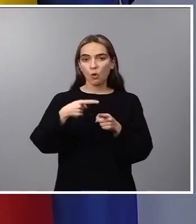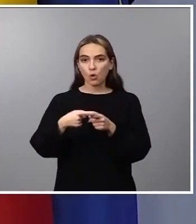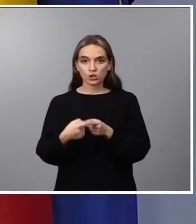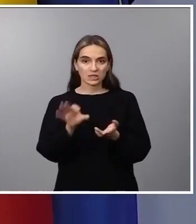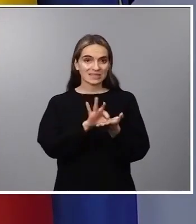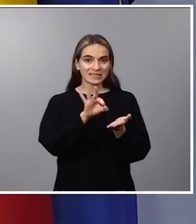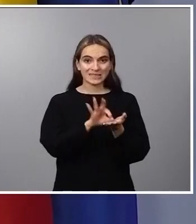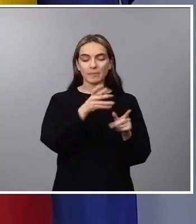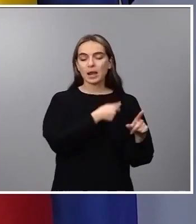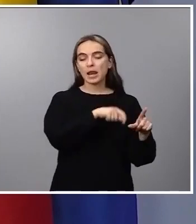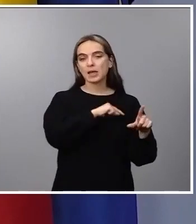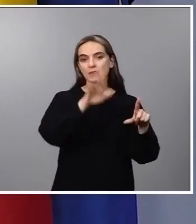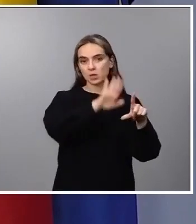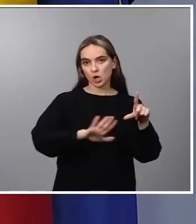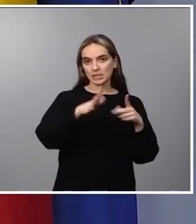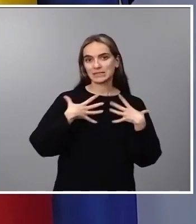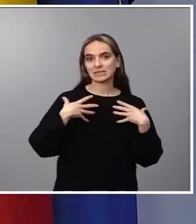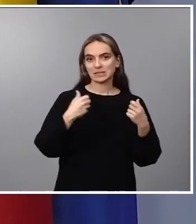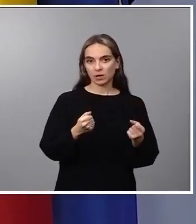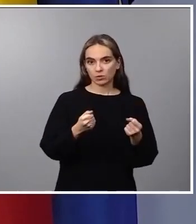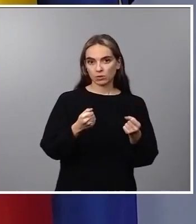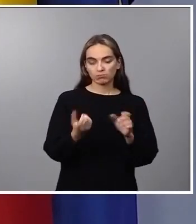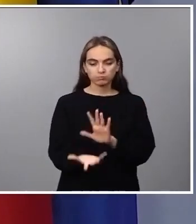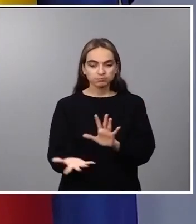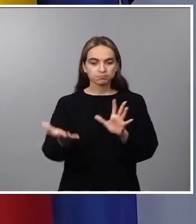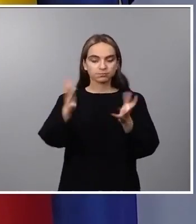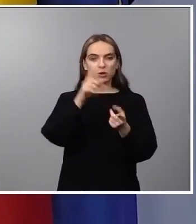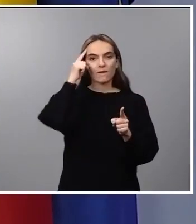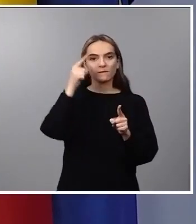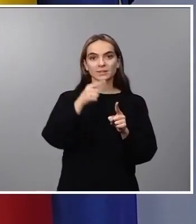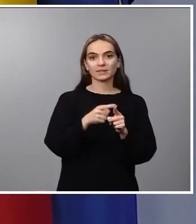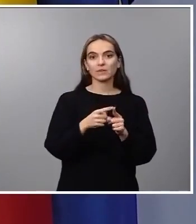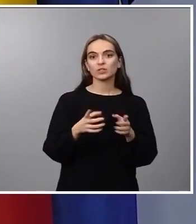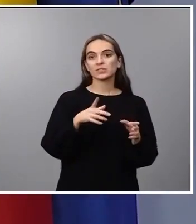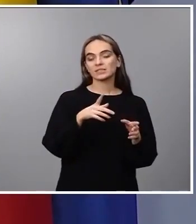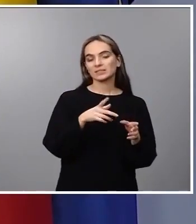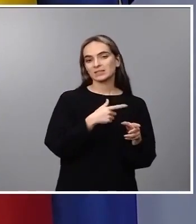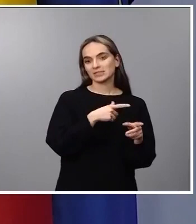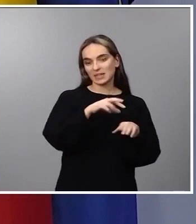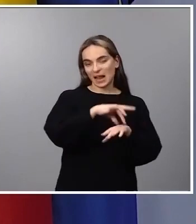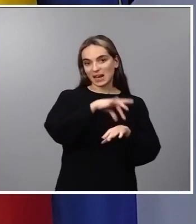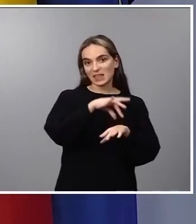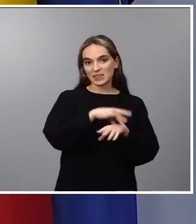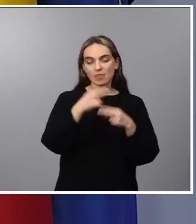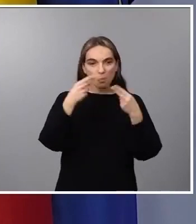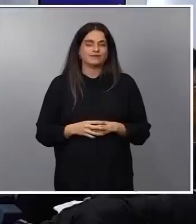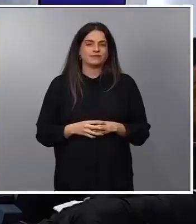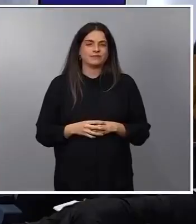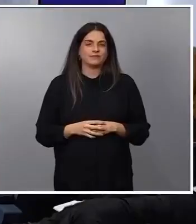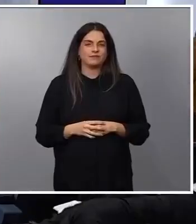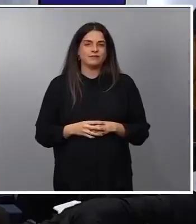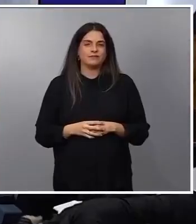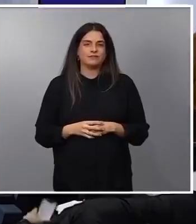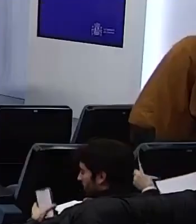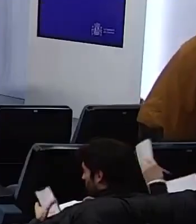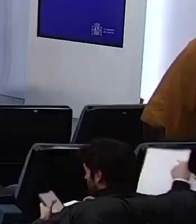objetivo claro y es reconstruir la sanidad pública en todo aquello que fue un desmantelamiento de los recortes que les acabo de mencionar. Y